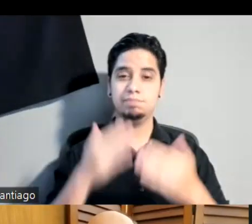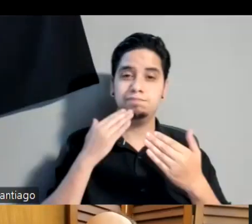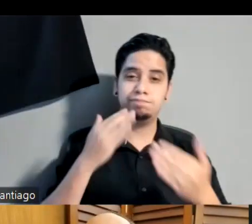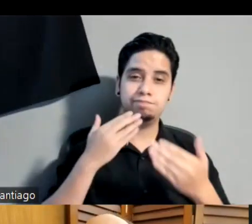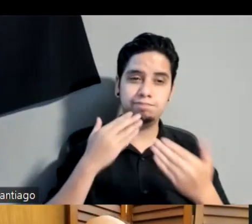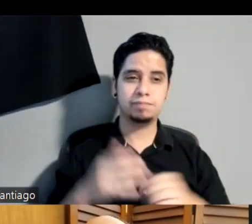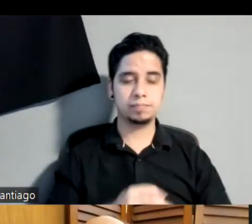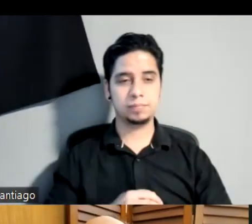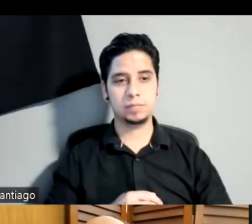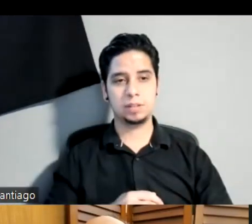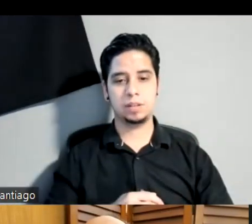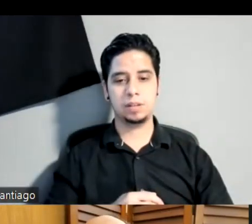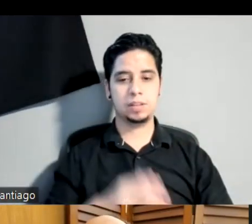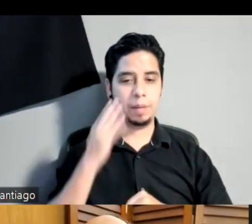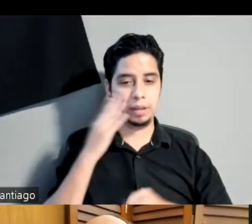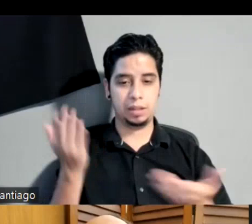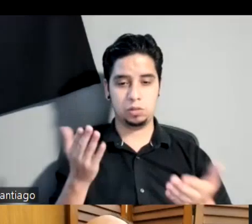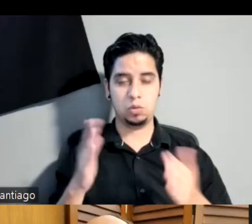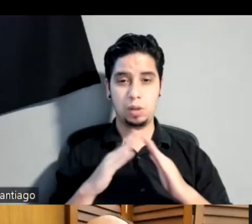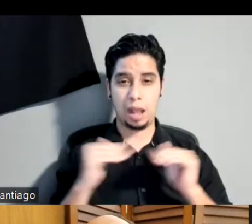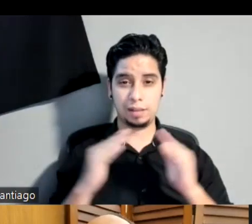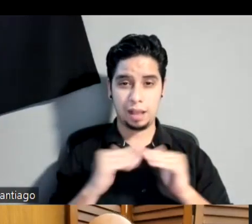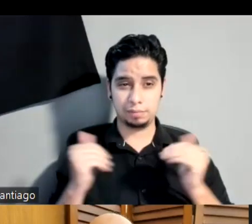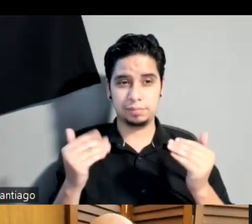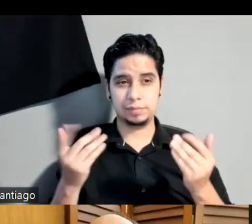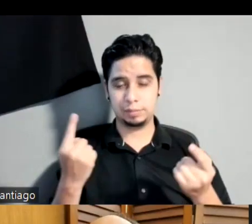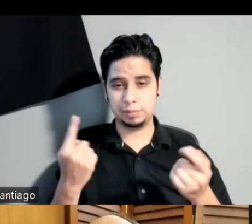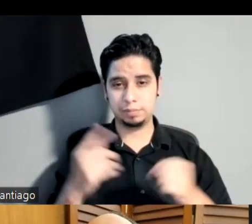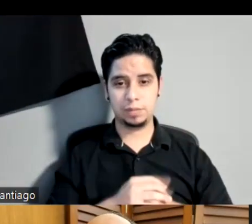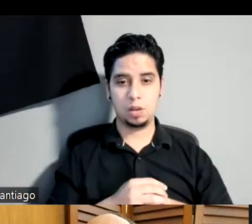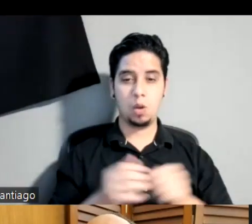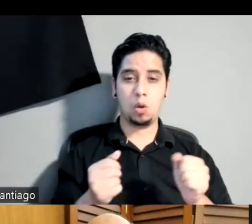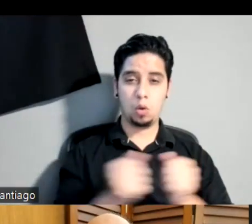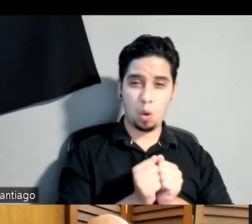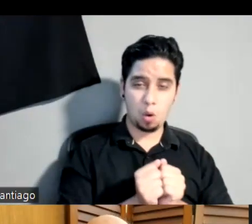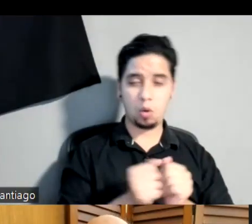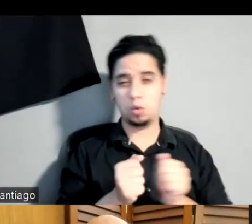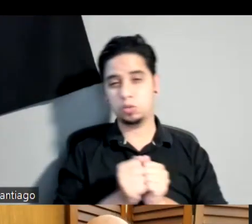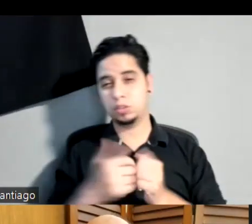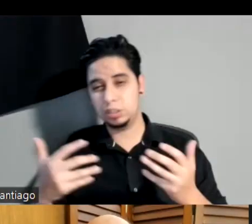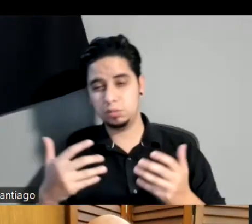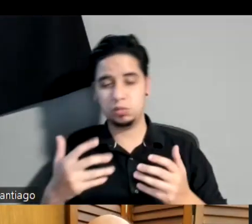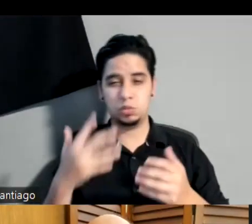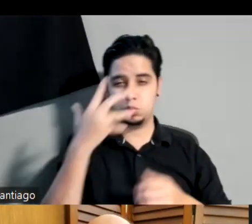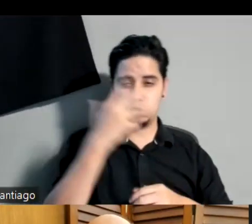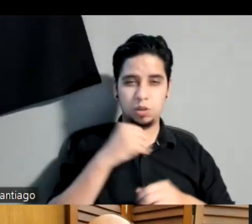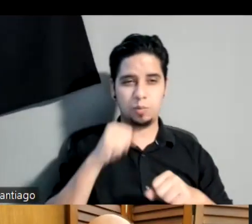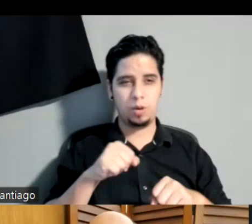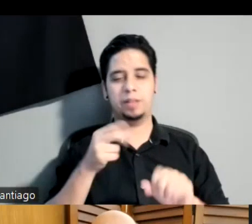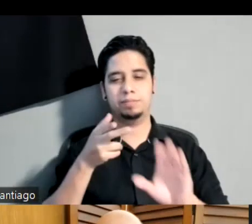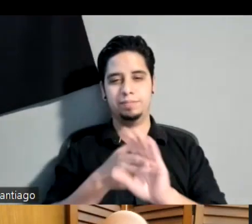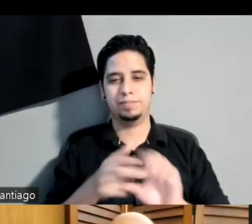Gracias. Tú sabes que aquí está en tu casa siempre. Y gracias. Con sueño o sin sueño, no hay problema. Viste cómo